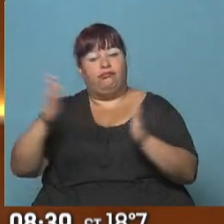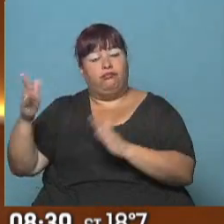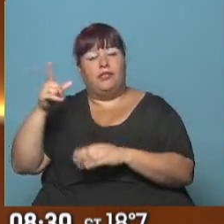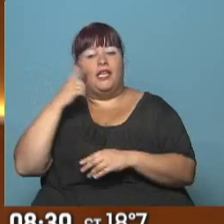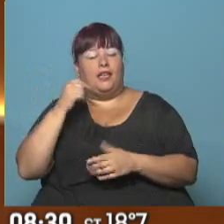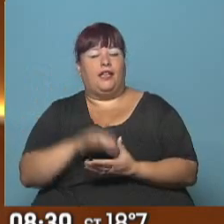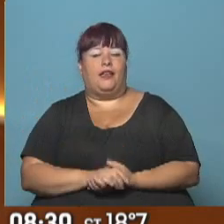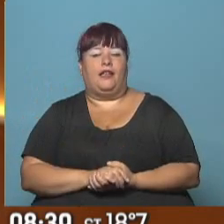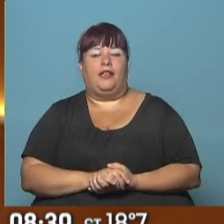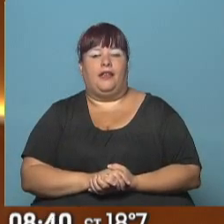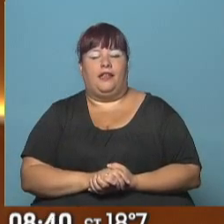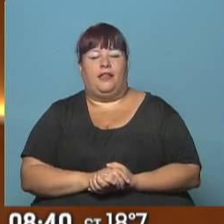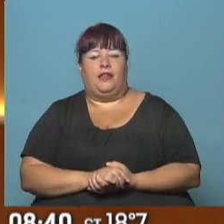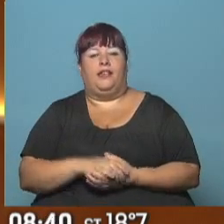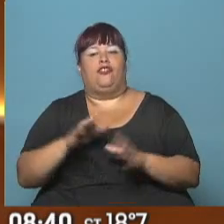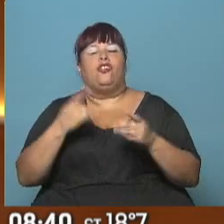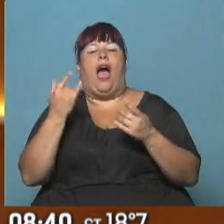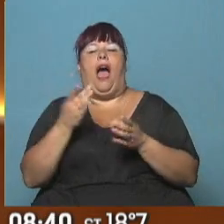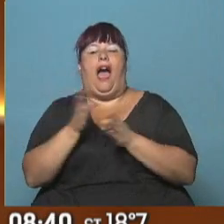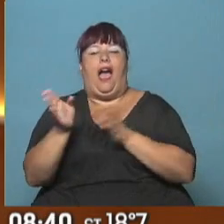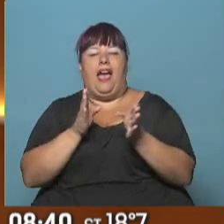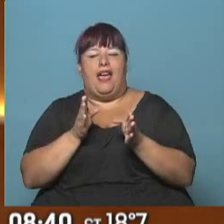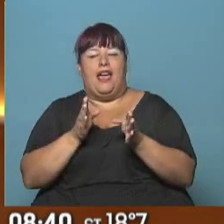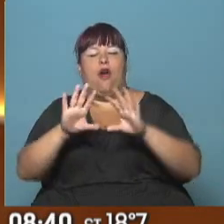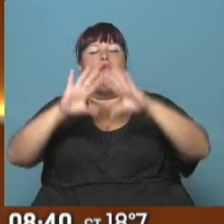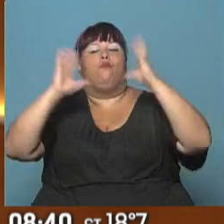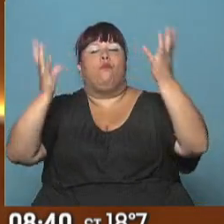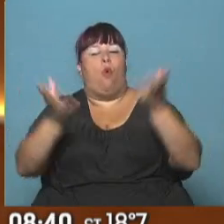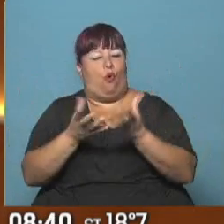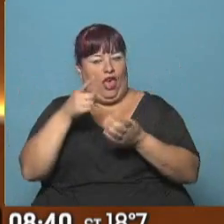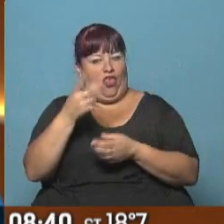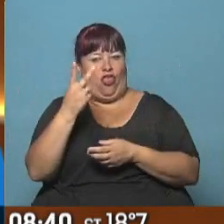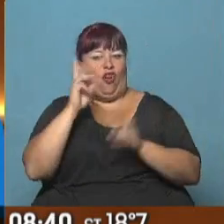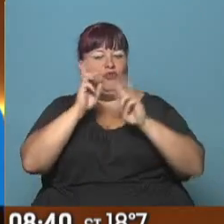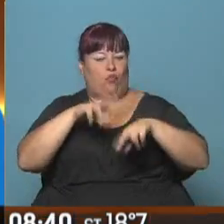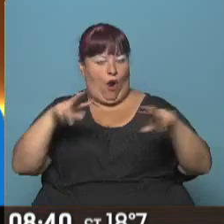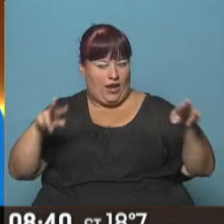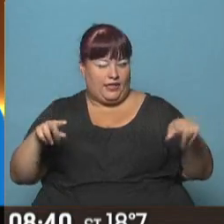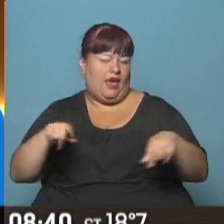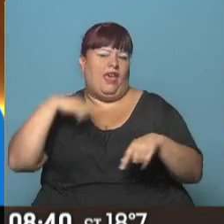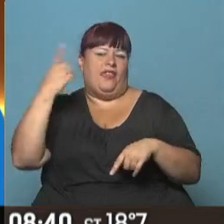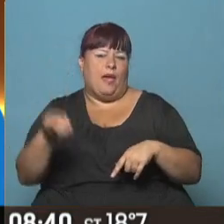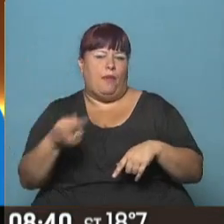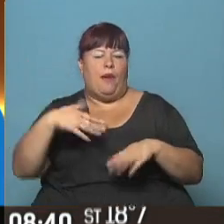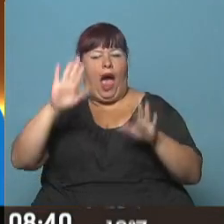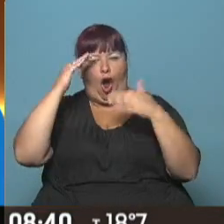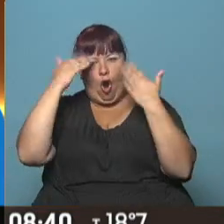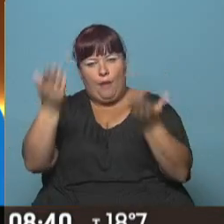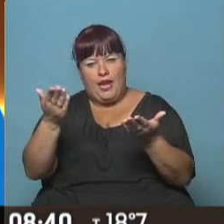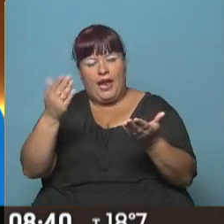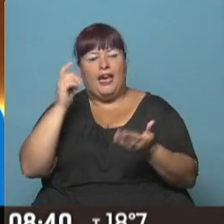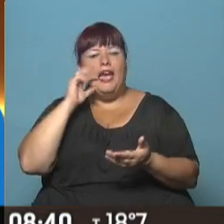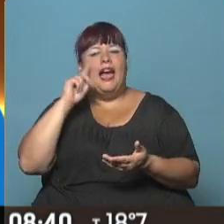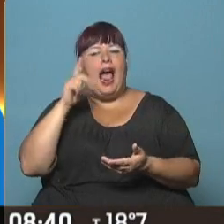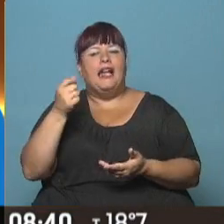Tate Britain, entonces tenemos a nivel internacional esas grandes muestras, y después le vamos a hacer un homenaje a Nicolás